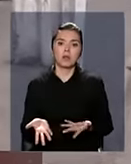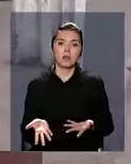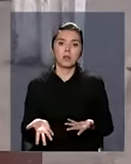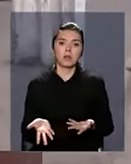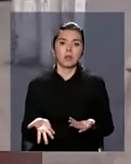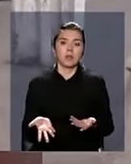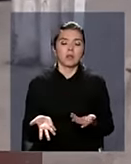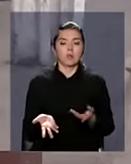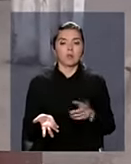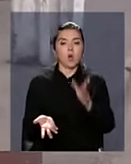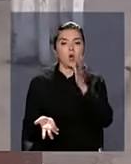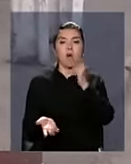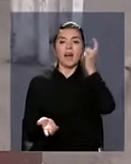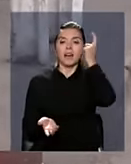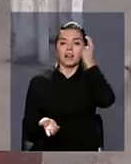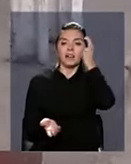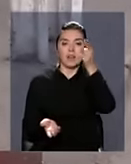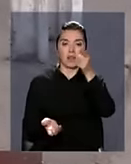del empleador.